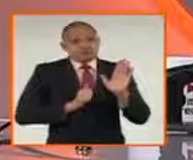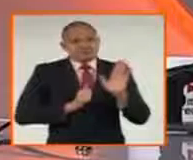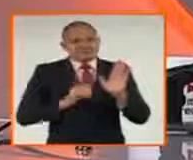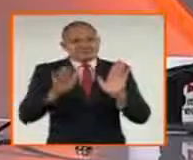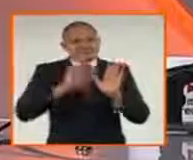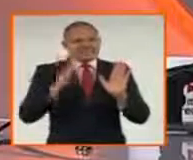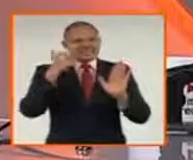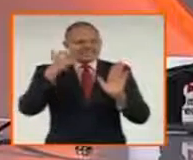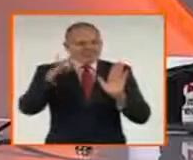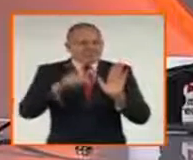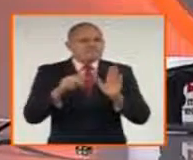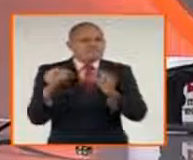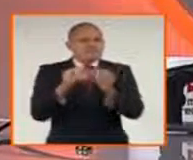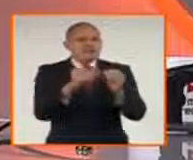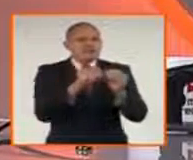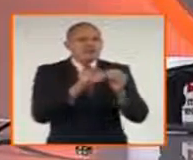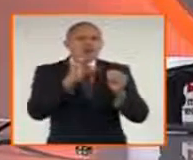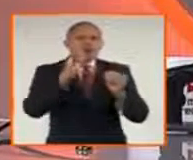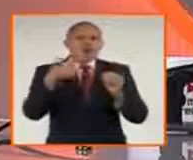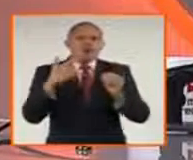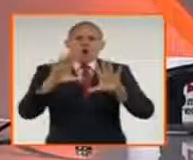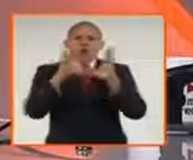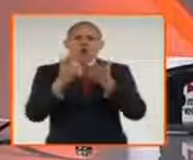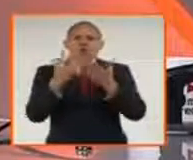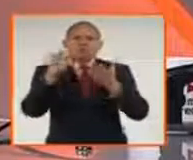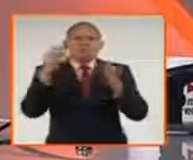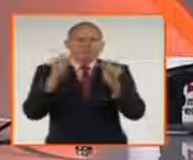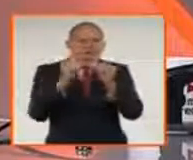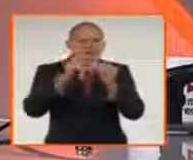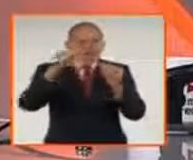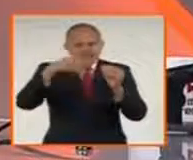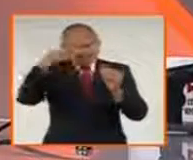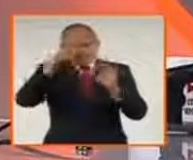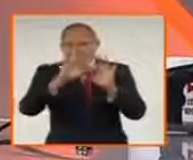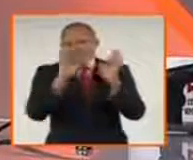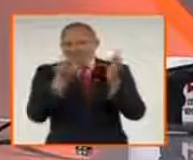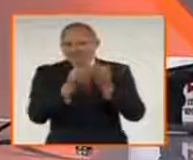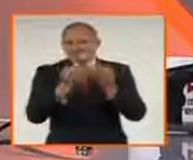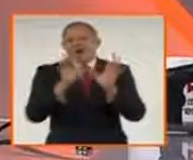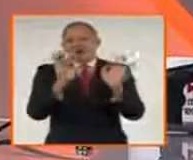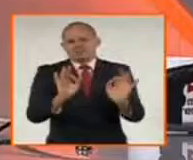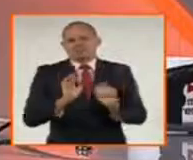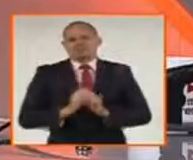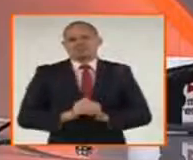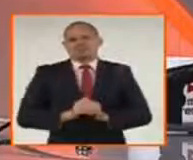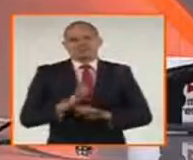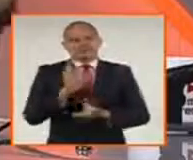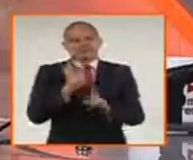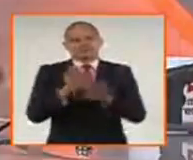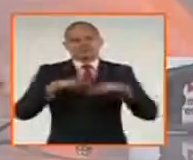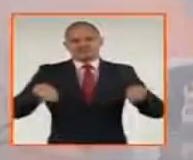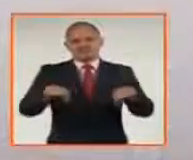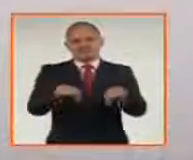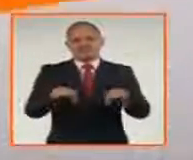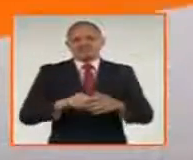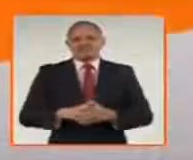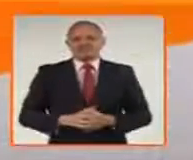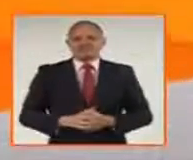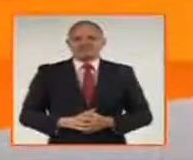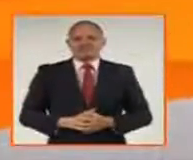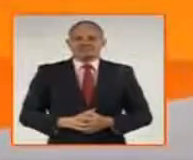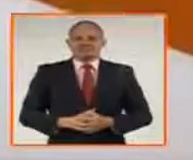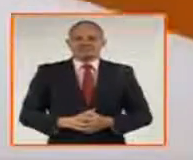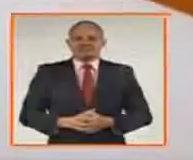histórico, el estado real de las familias en Cuba. Iniciamos ya nuestra mesa redonda.